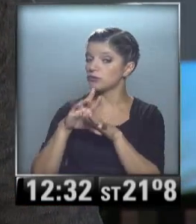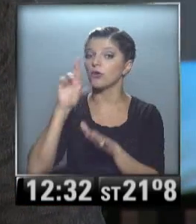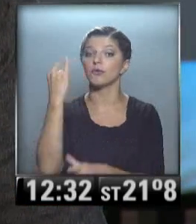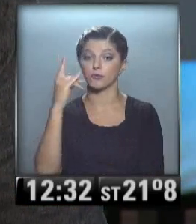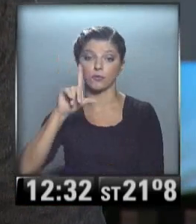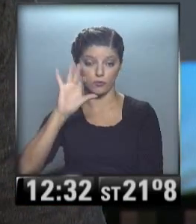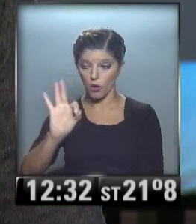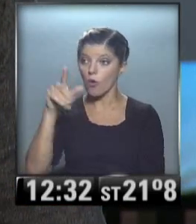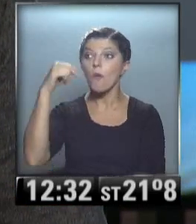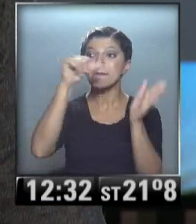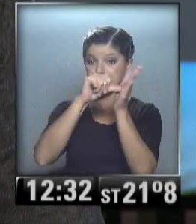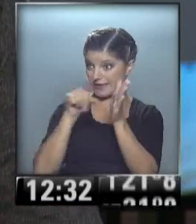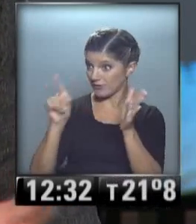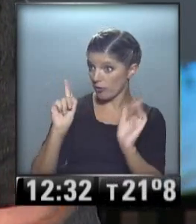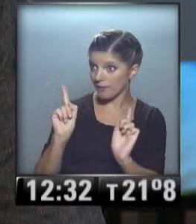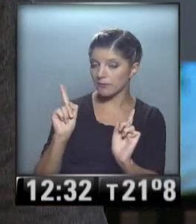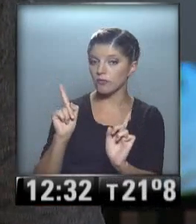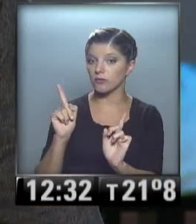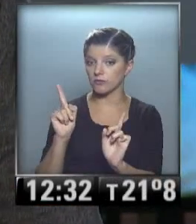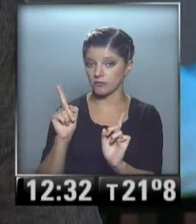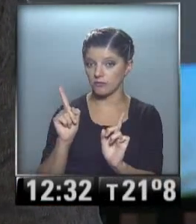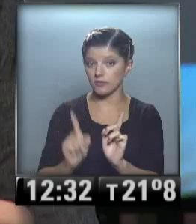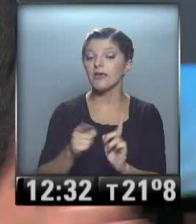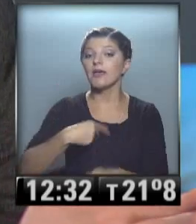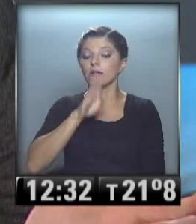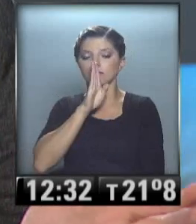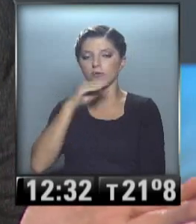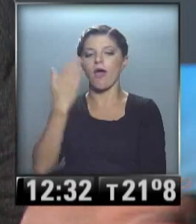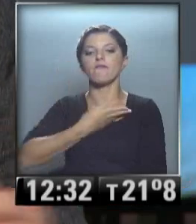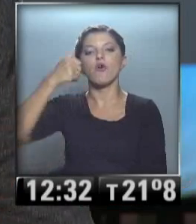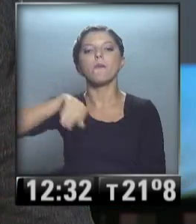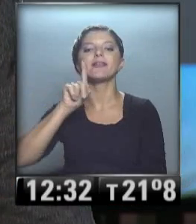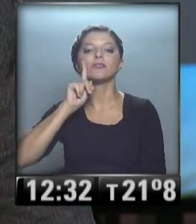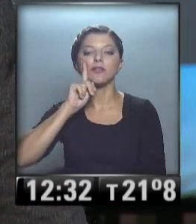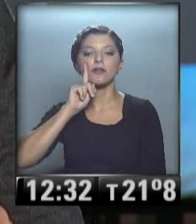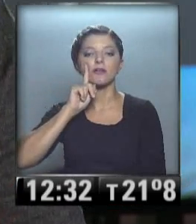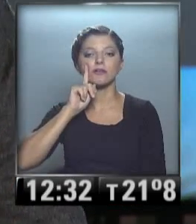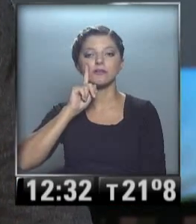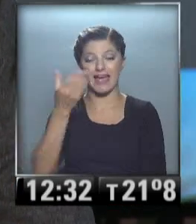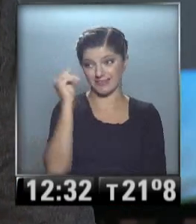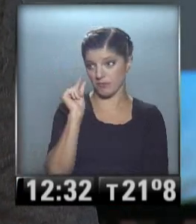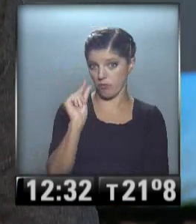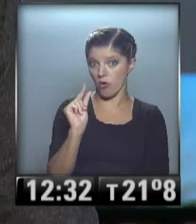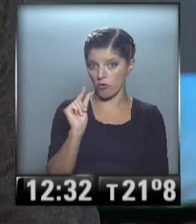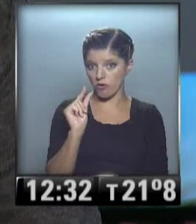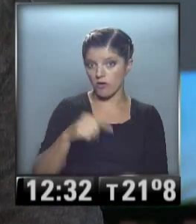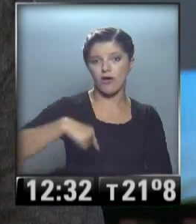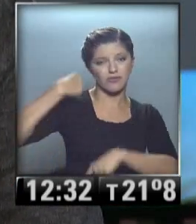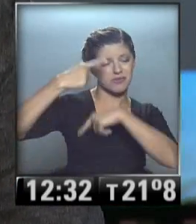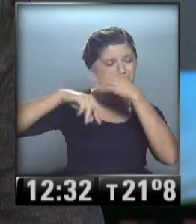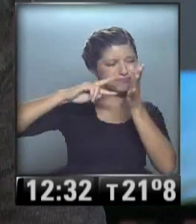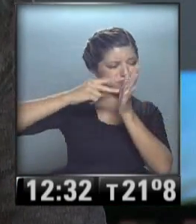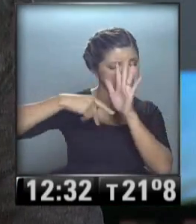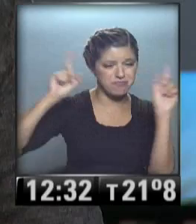esos países que adoptó las medidas del Fondo Monetario Internacional desde hace muy poco y está con serios